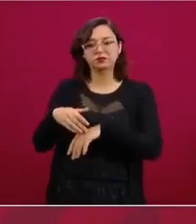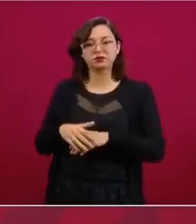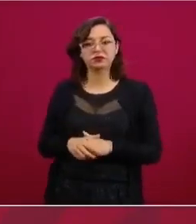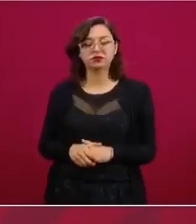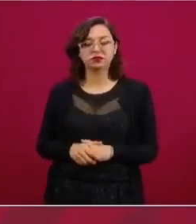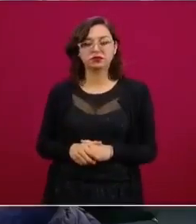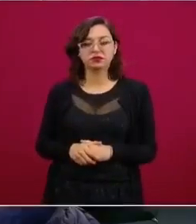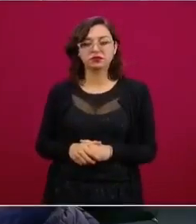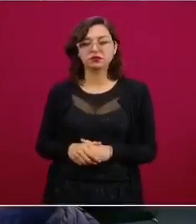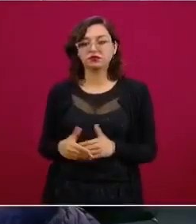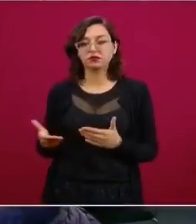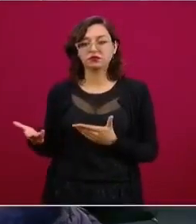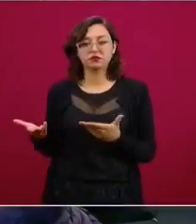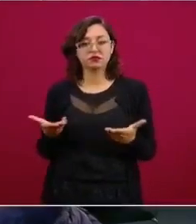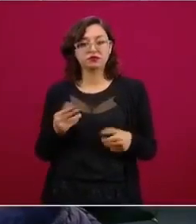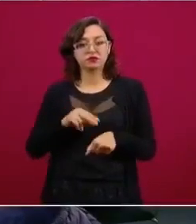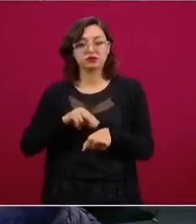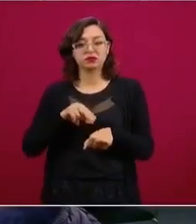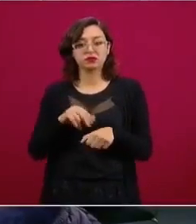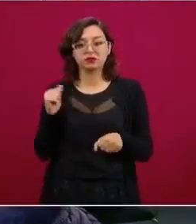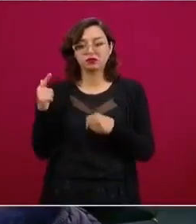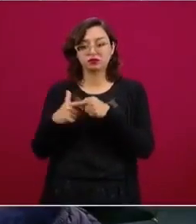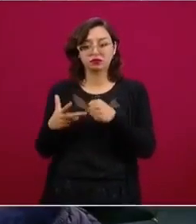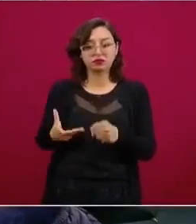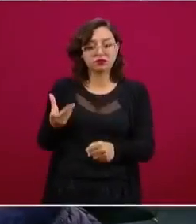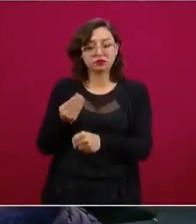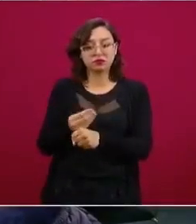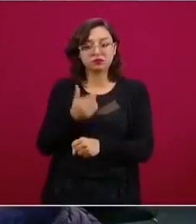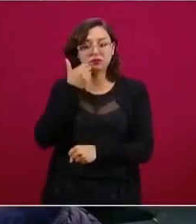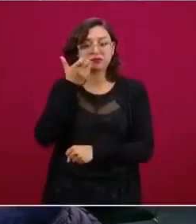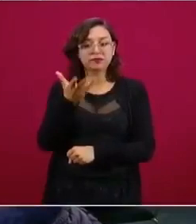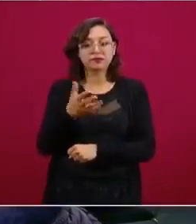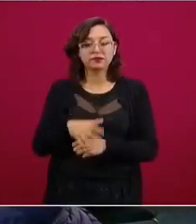si el doctor quisiera hacer alguna precisión.